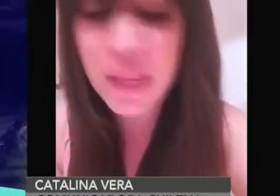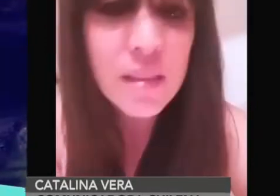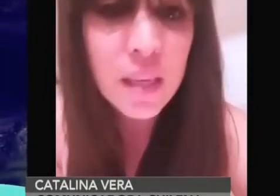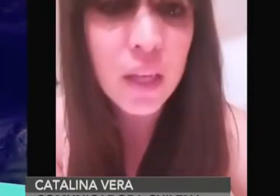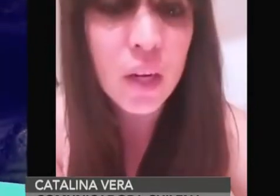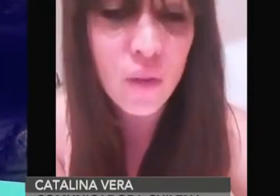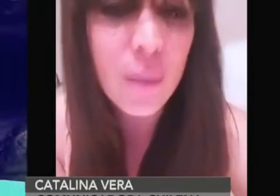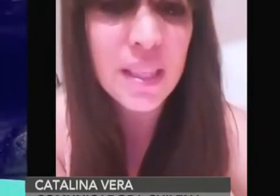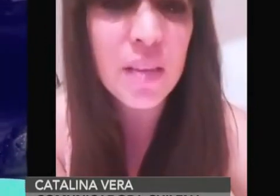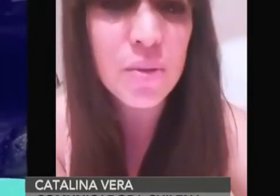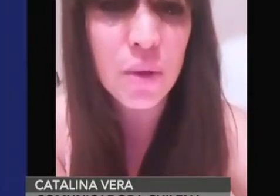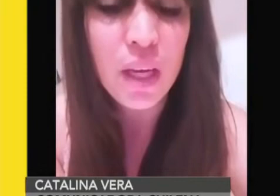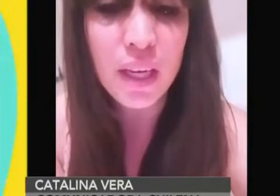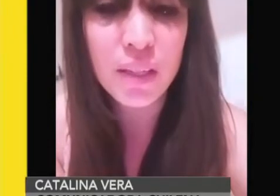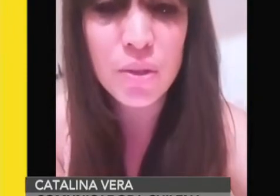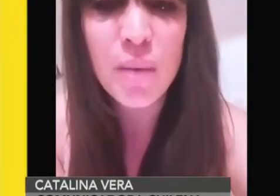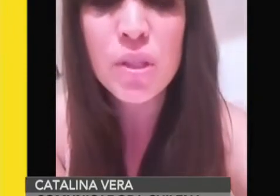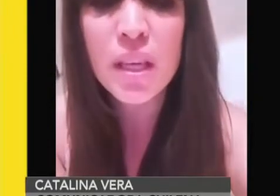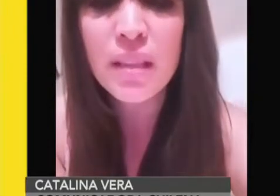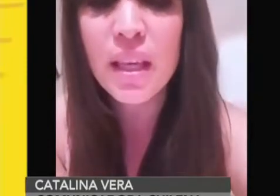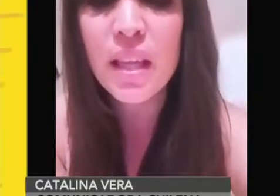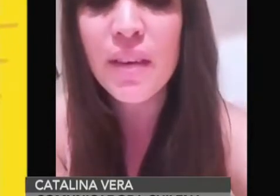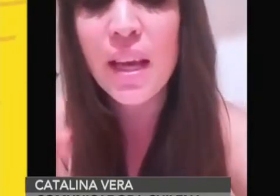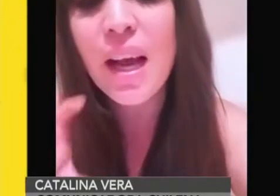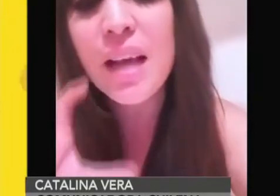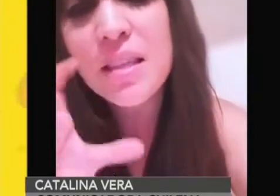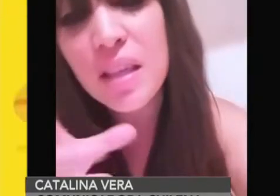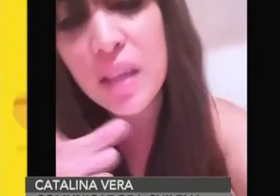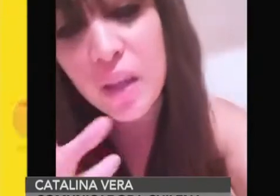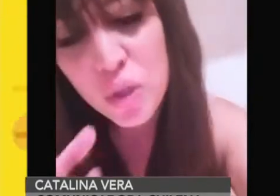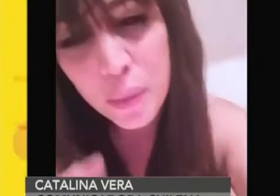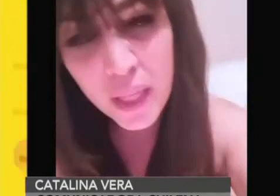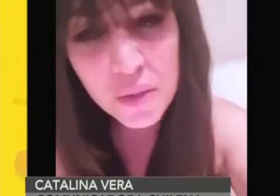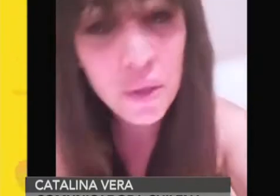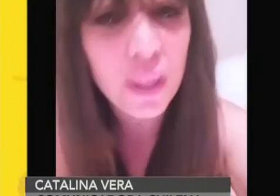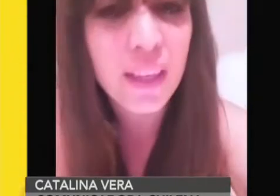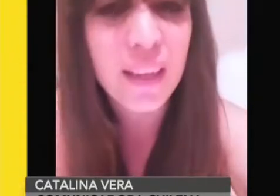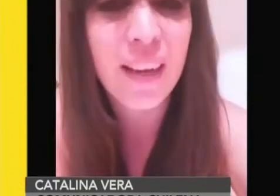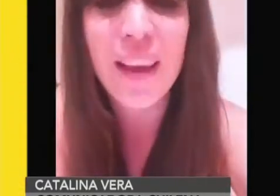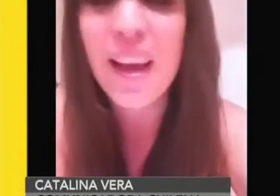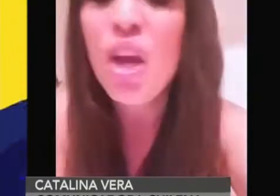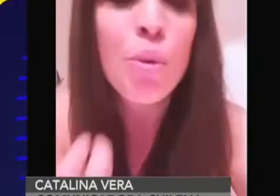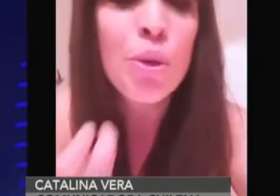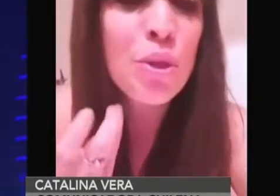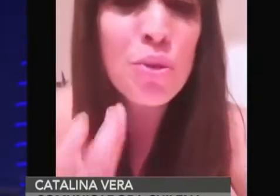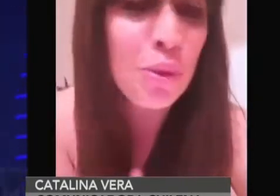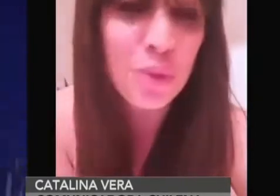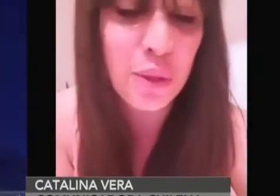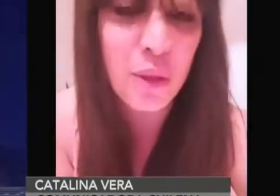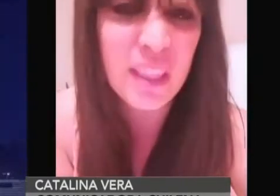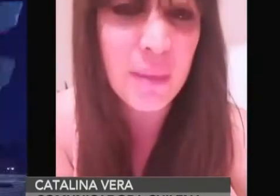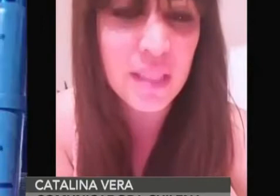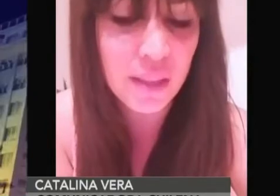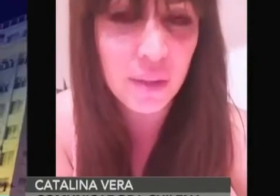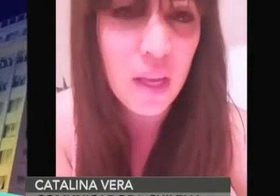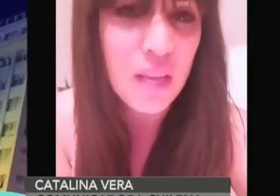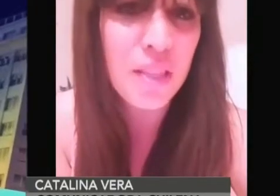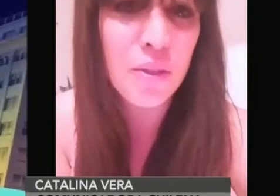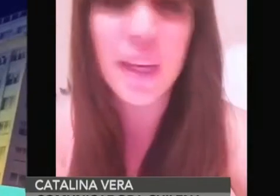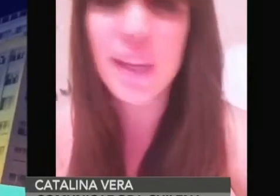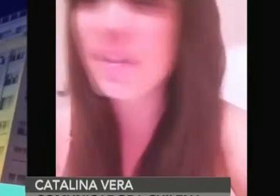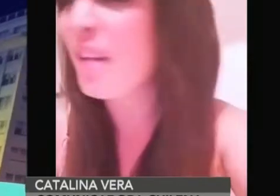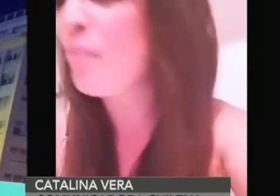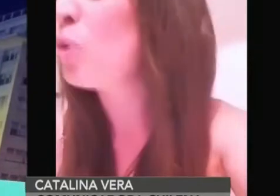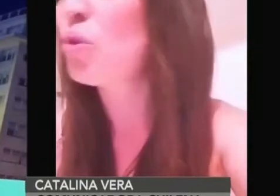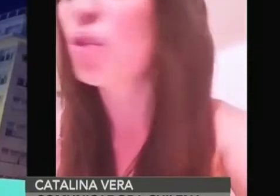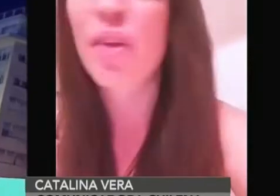verdad piensa que nos va a pasar eso. Entonces hay mucha gente que de verdad hace conspiraciones, que les da mucho susto lo que está pasando, siendo